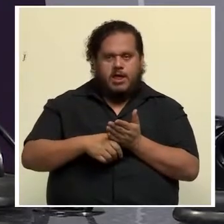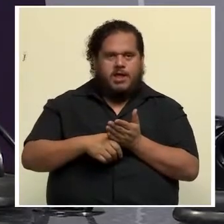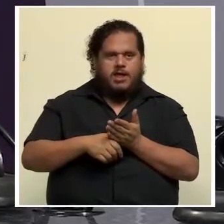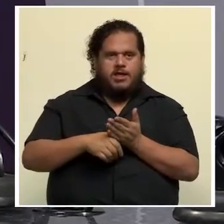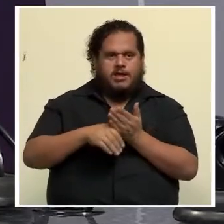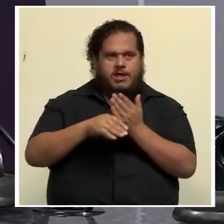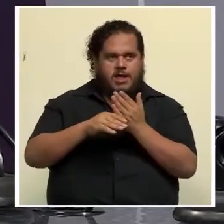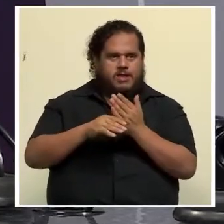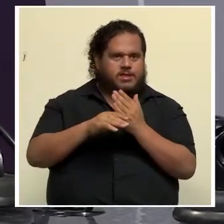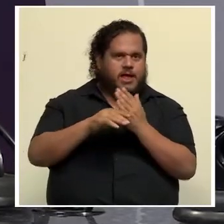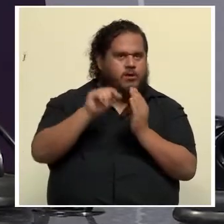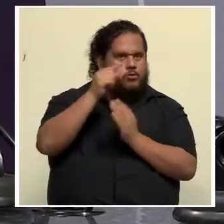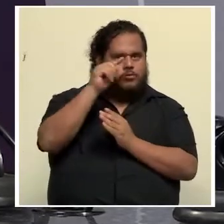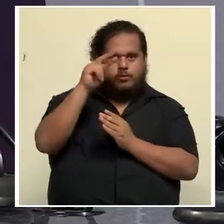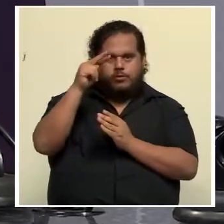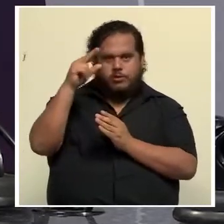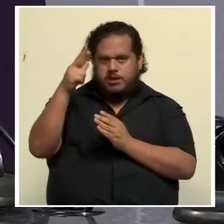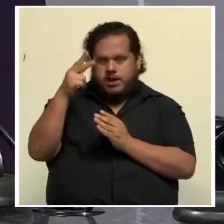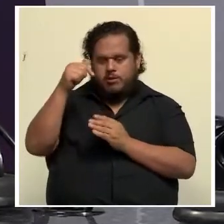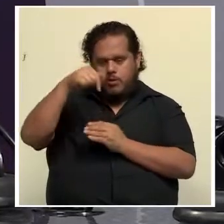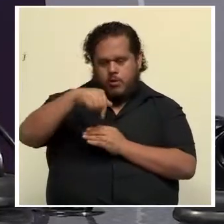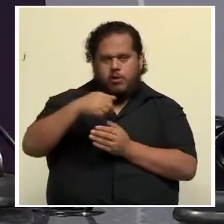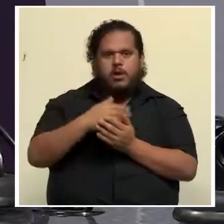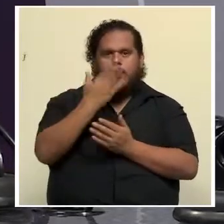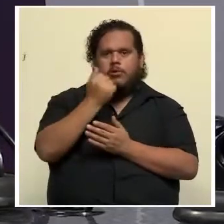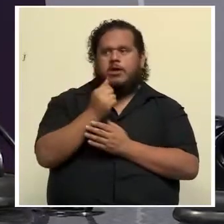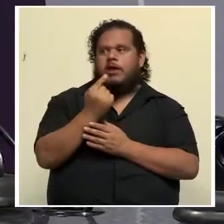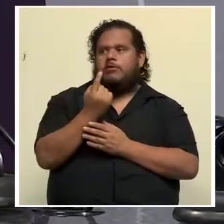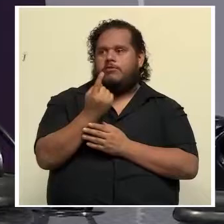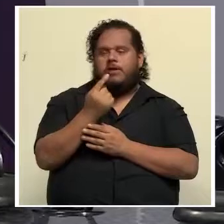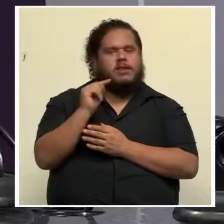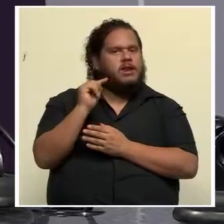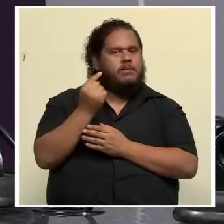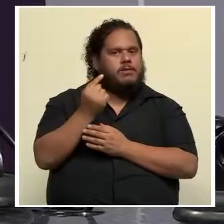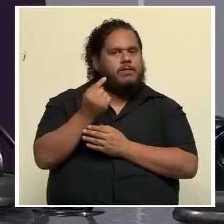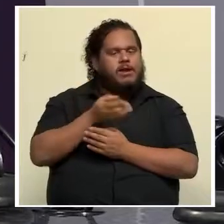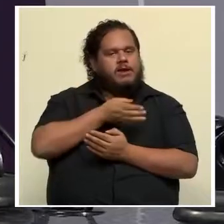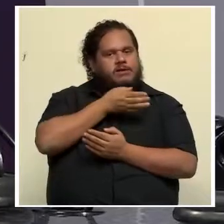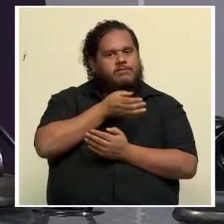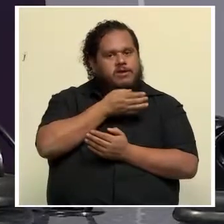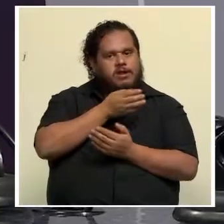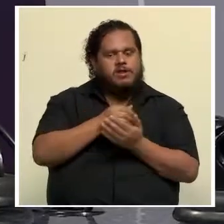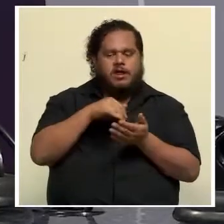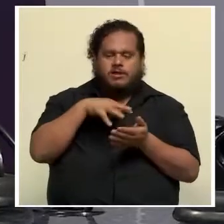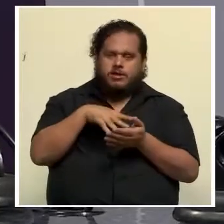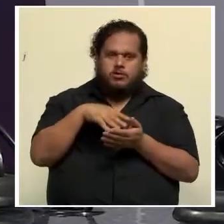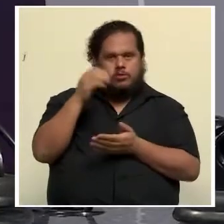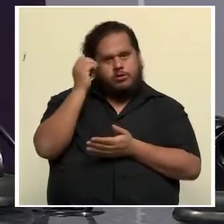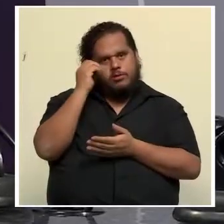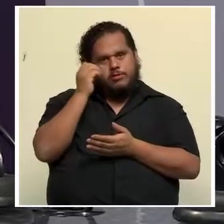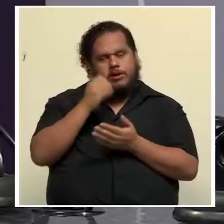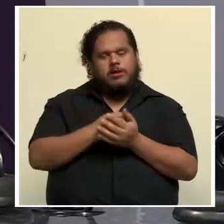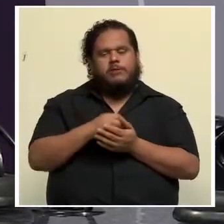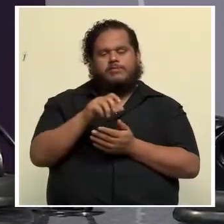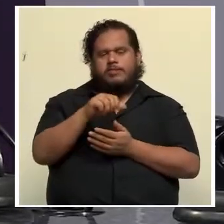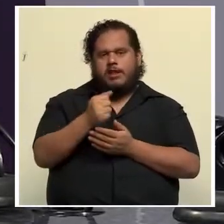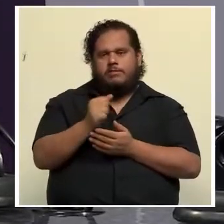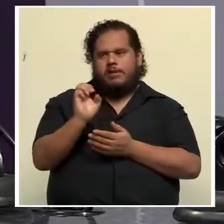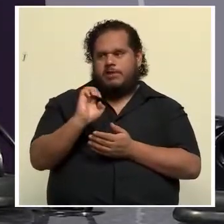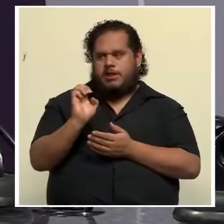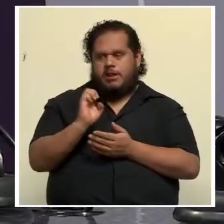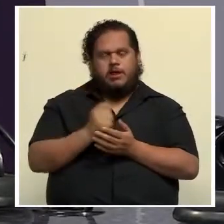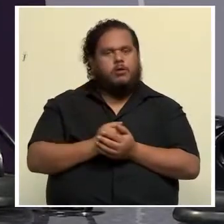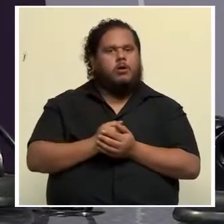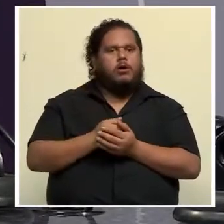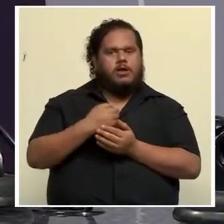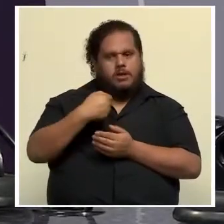hoy, porque nos falta la primera referencia de estudios de opinión del mes de enero, que